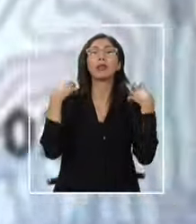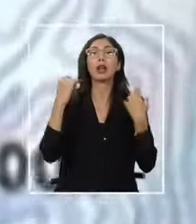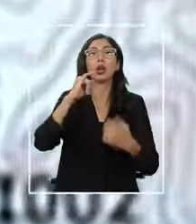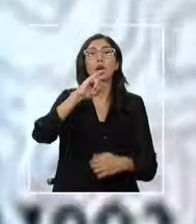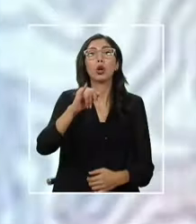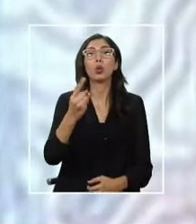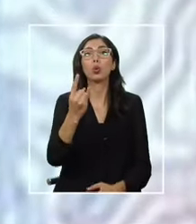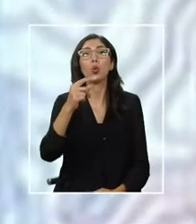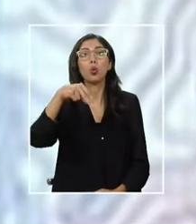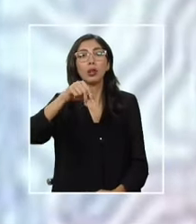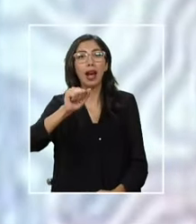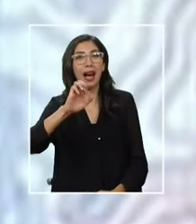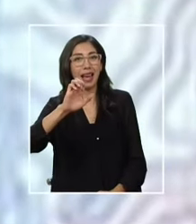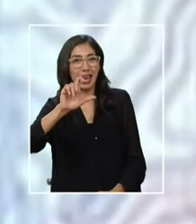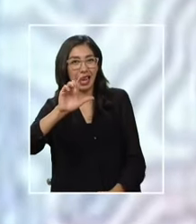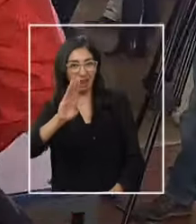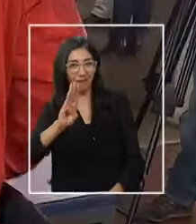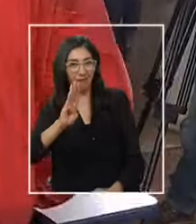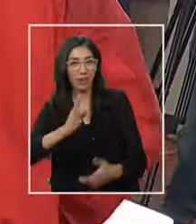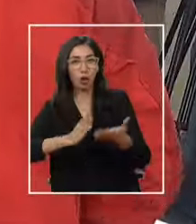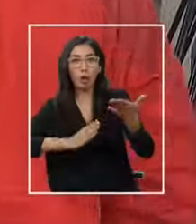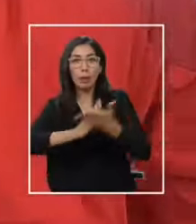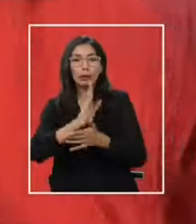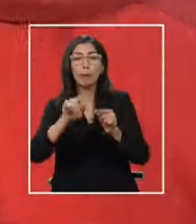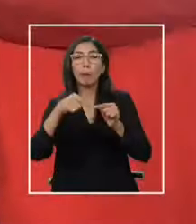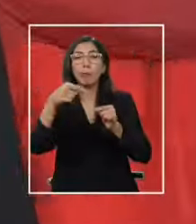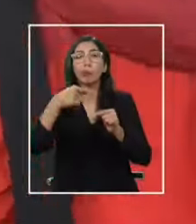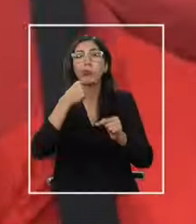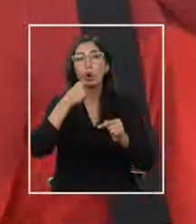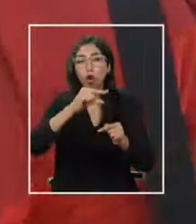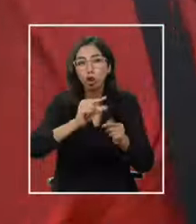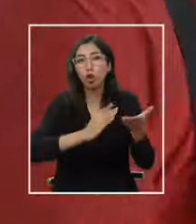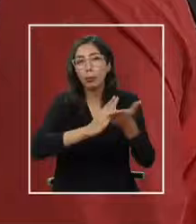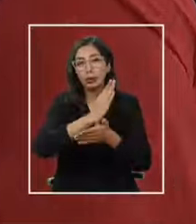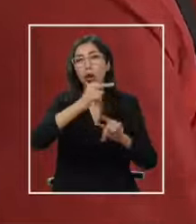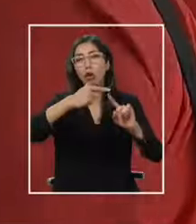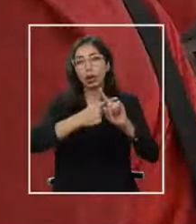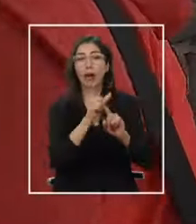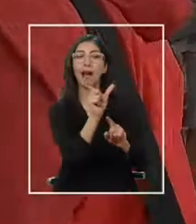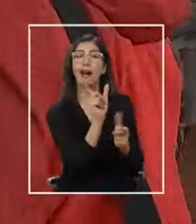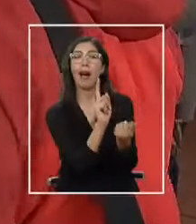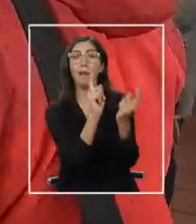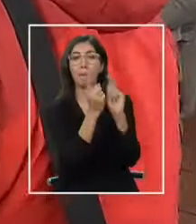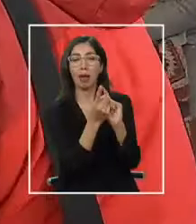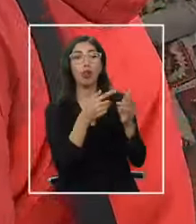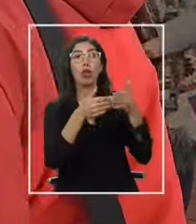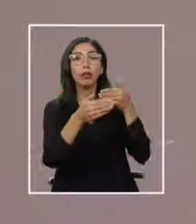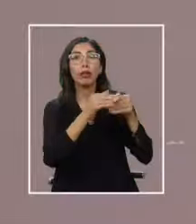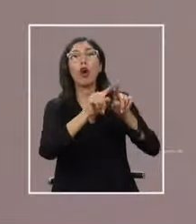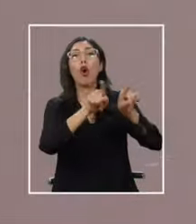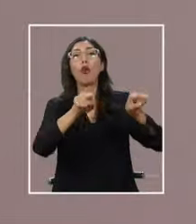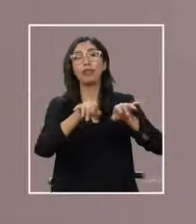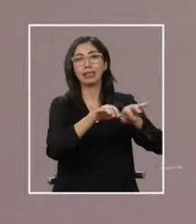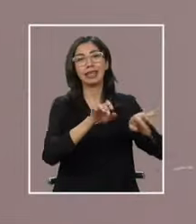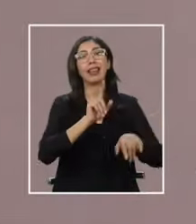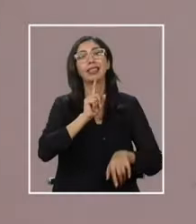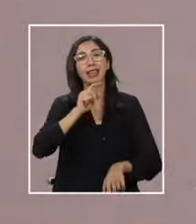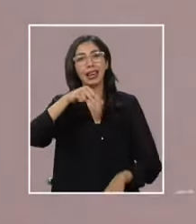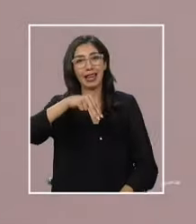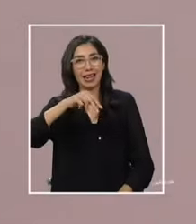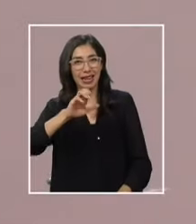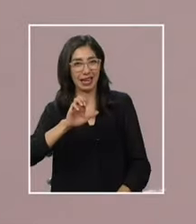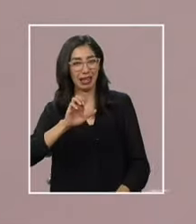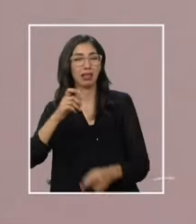proceso comenzará recién en las próximas semanas. El trámite se deberá hacer en las oficinas de la TNE o en los 5.000 puntos